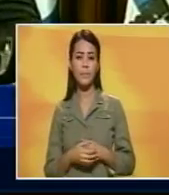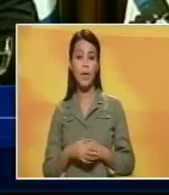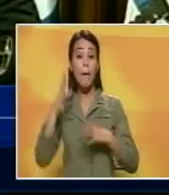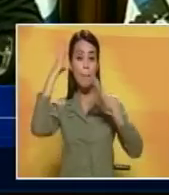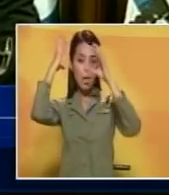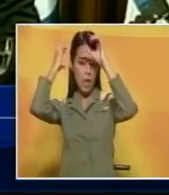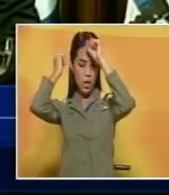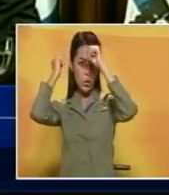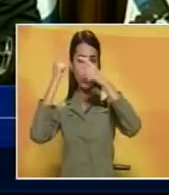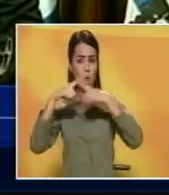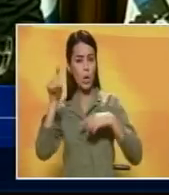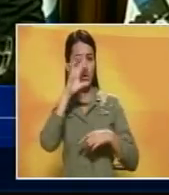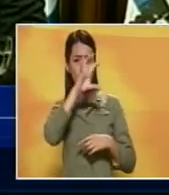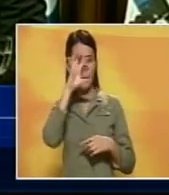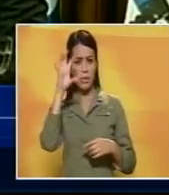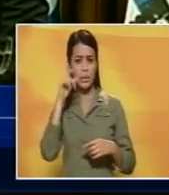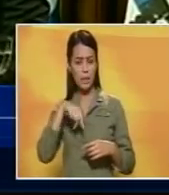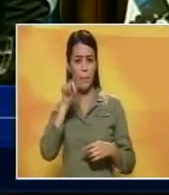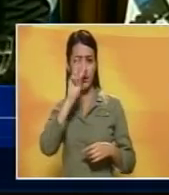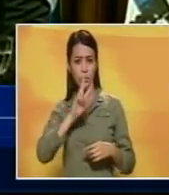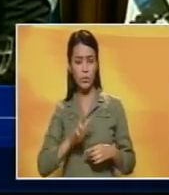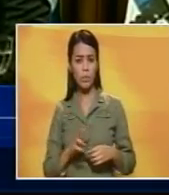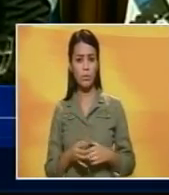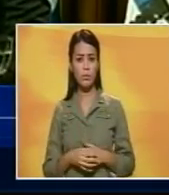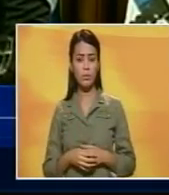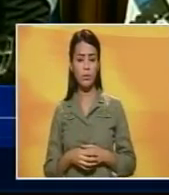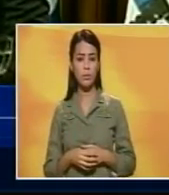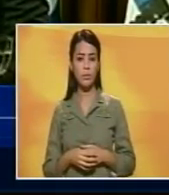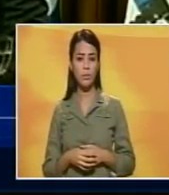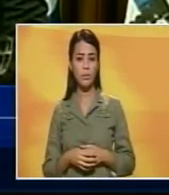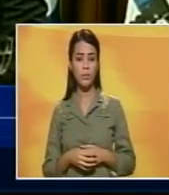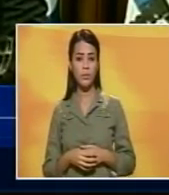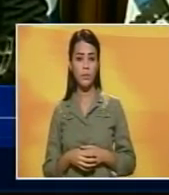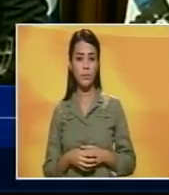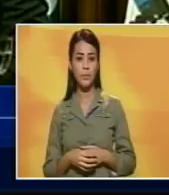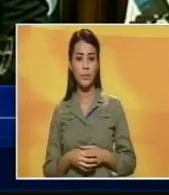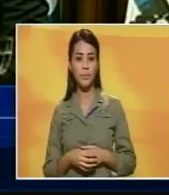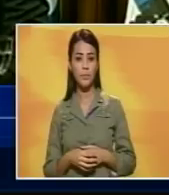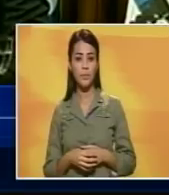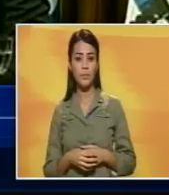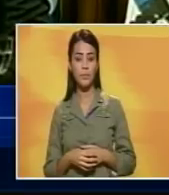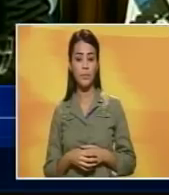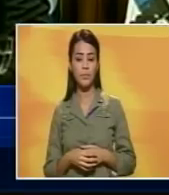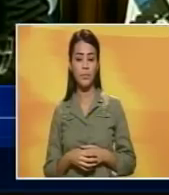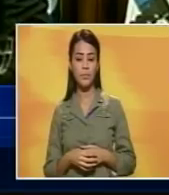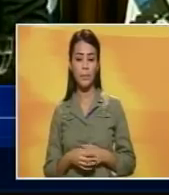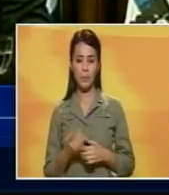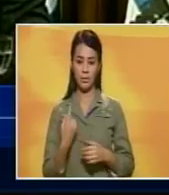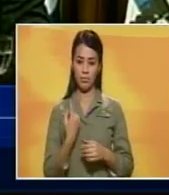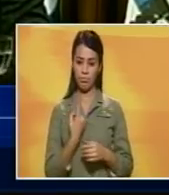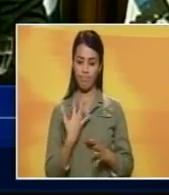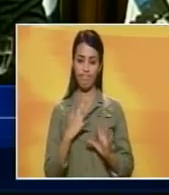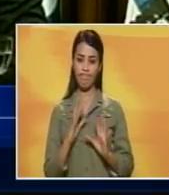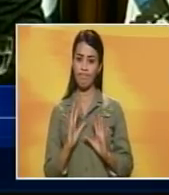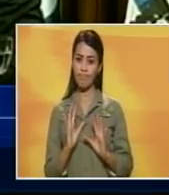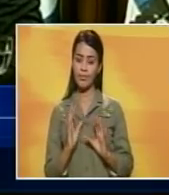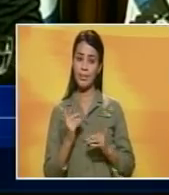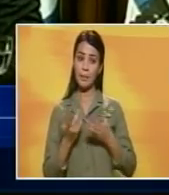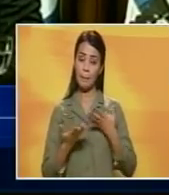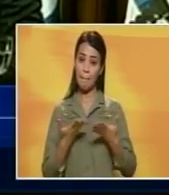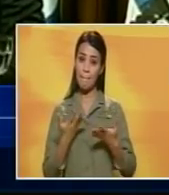manifestado hostiles a Venezuela han prácticamente no solo